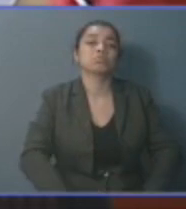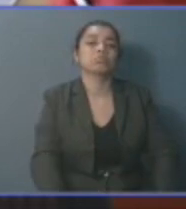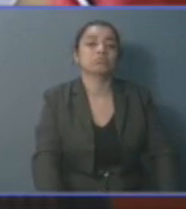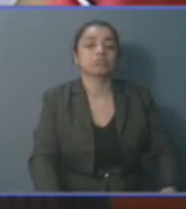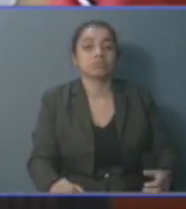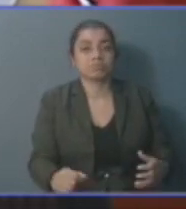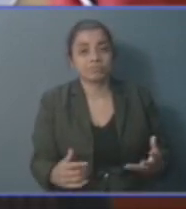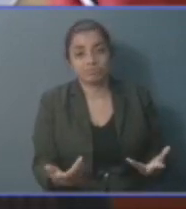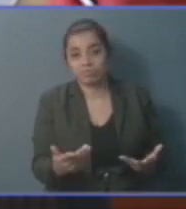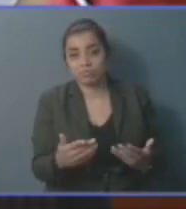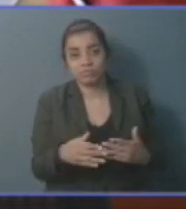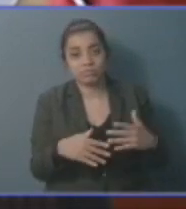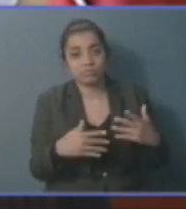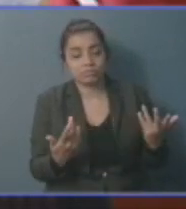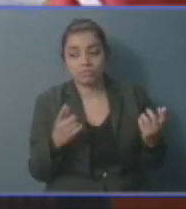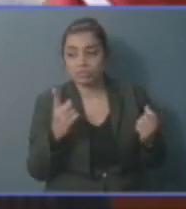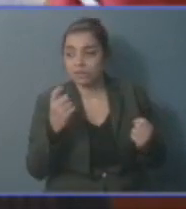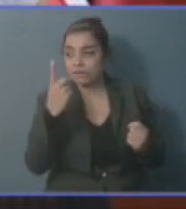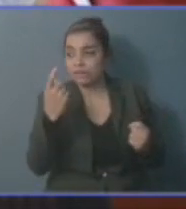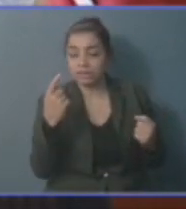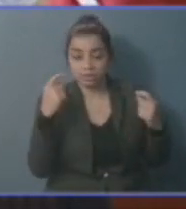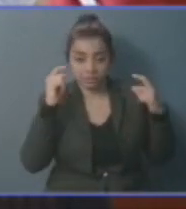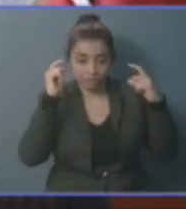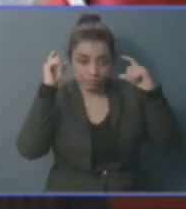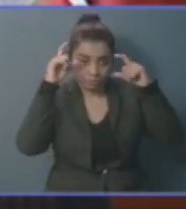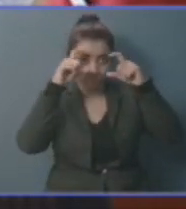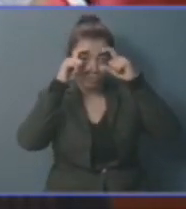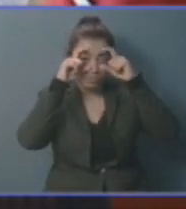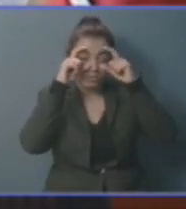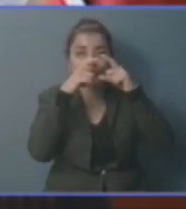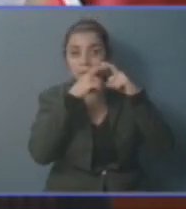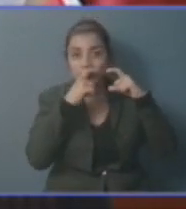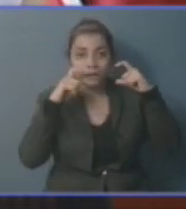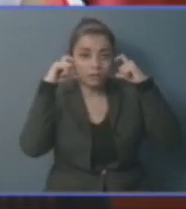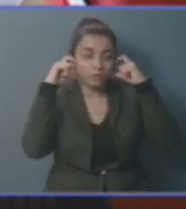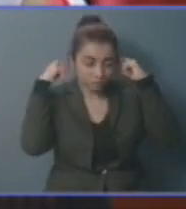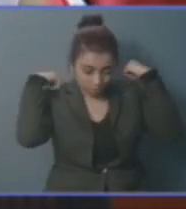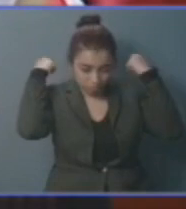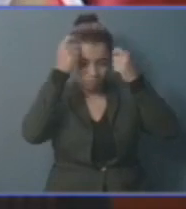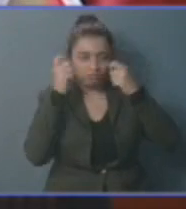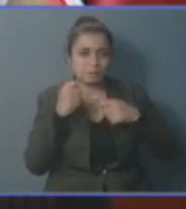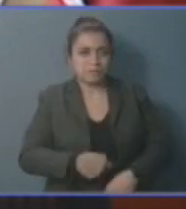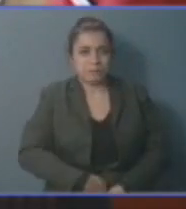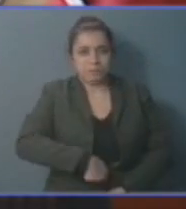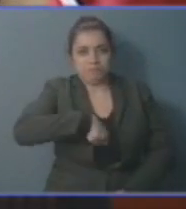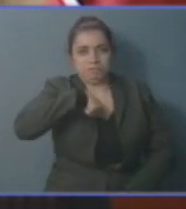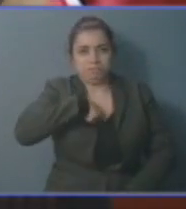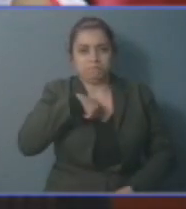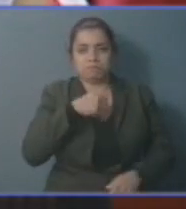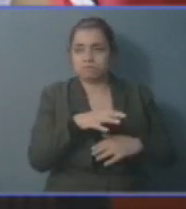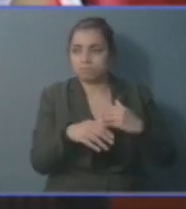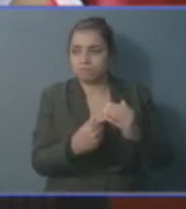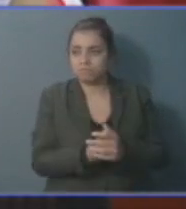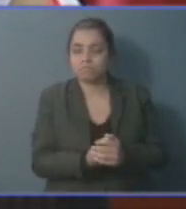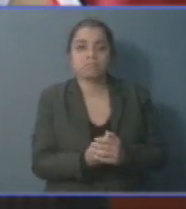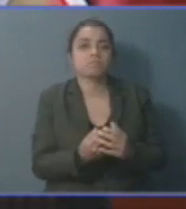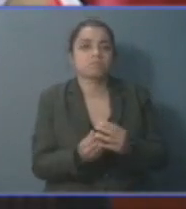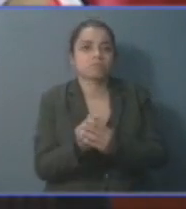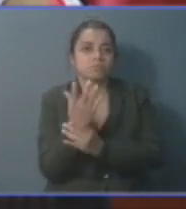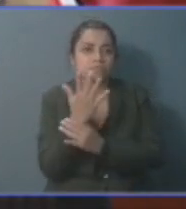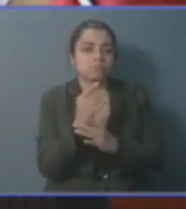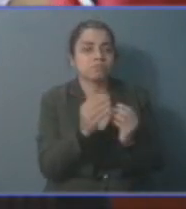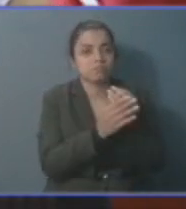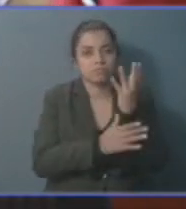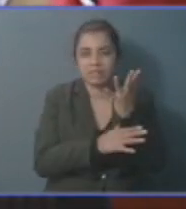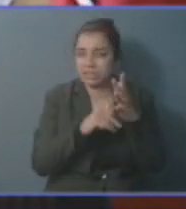sus equipos de bioseguridad que no fueron entregados en tiempo. Por lo anterior, solicitamos al Honorable